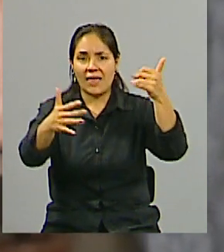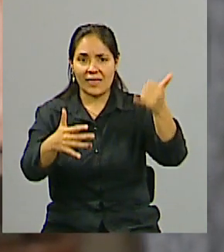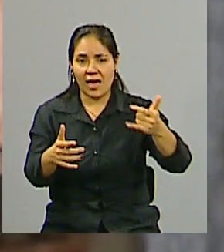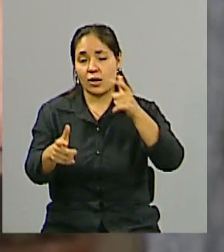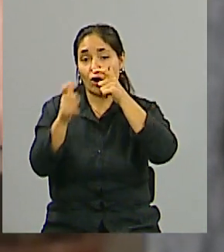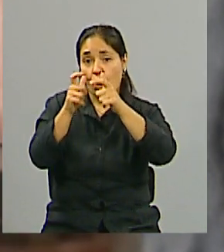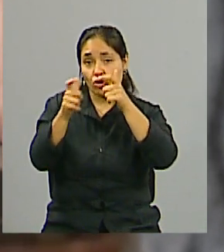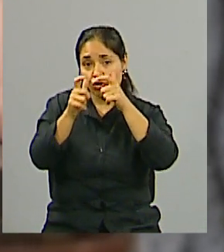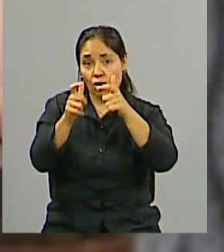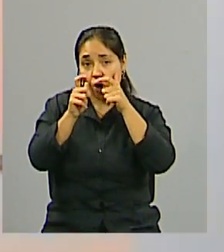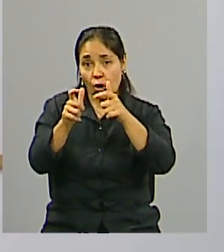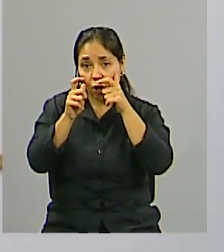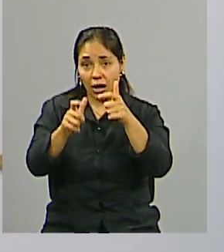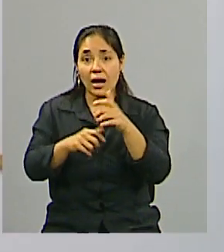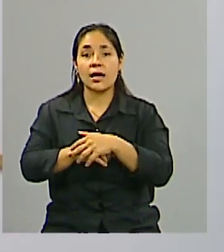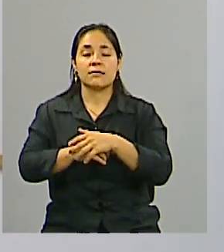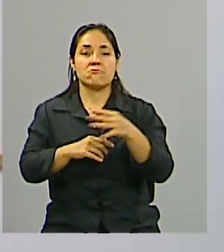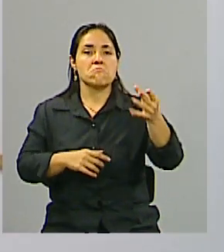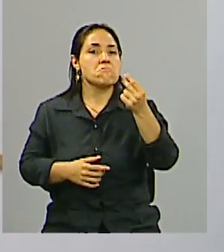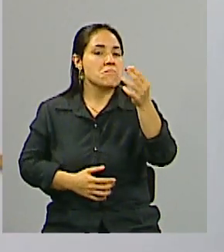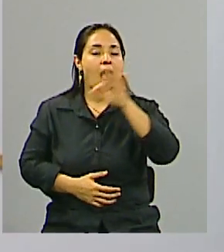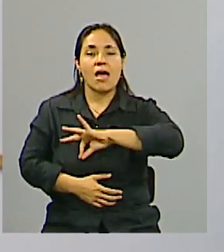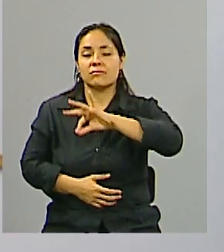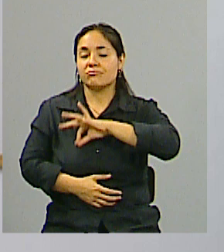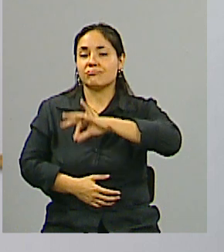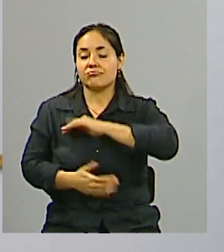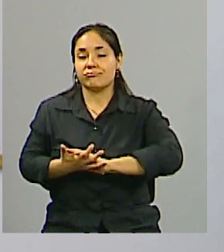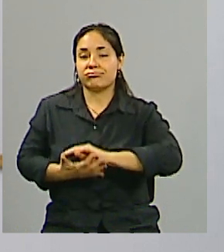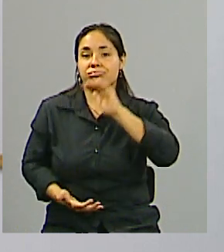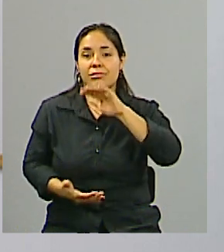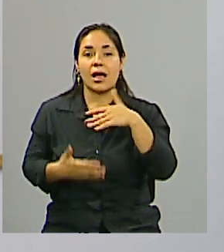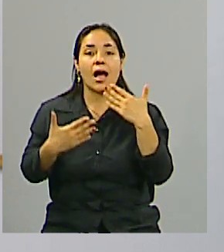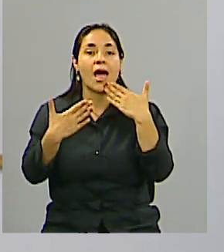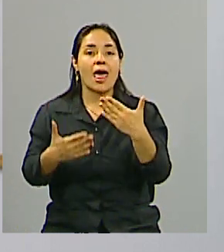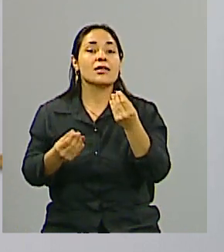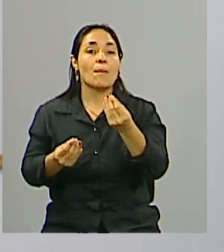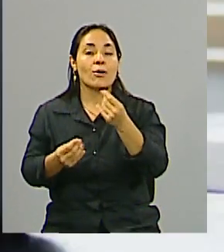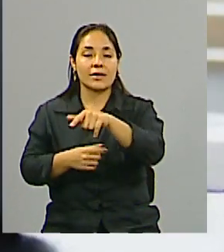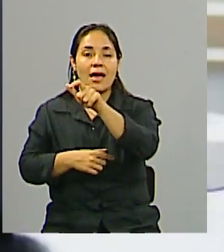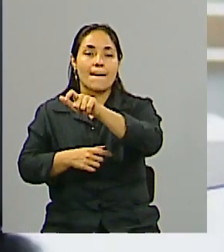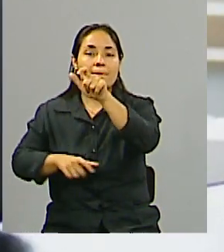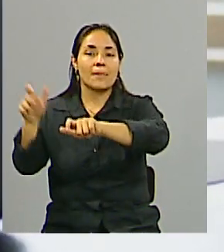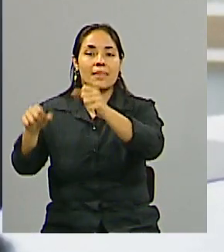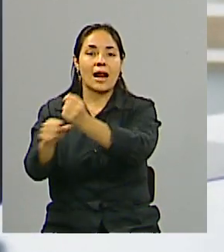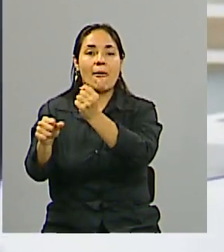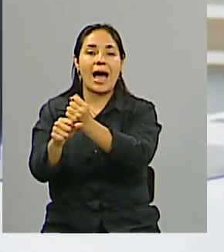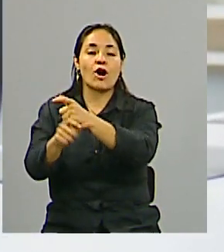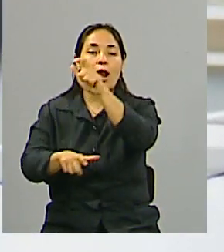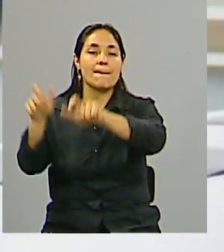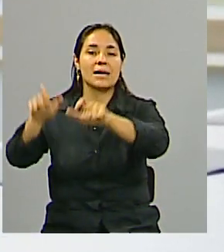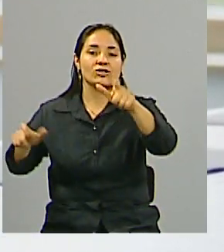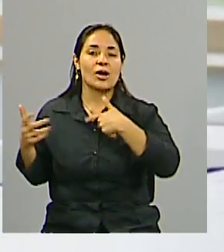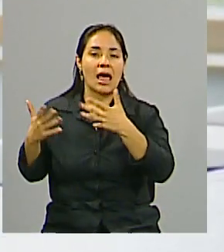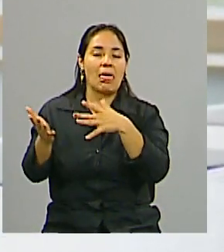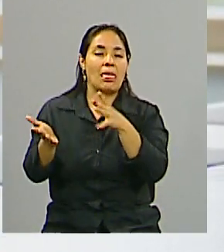controlan, se capitalizan y valorizan a partir de la desvalorización del trabajo humano real.